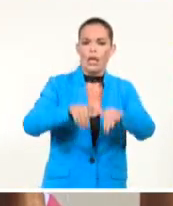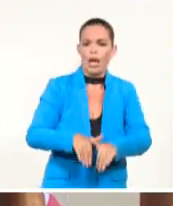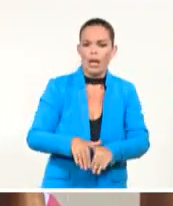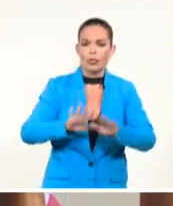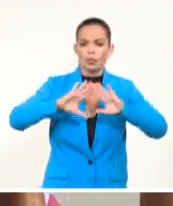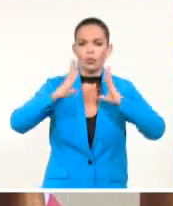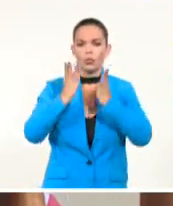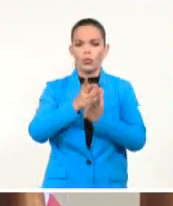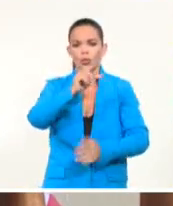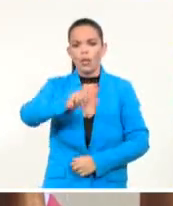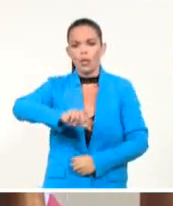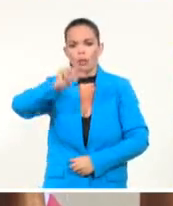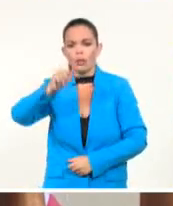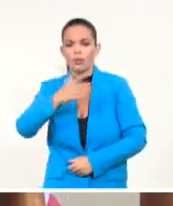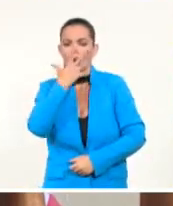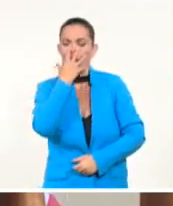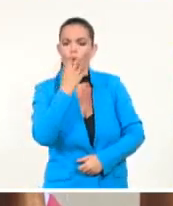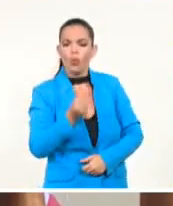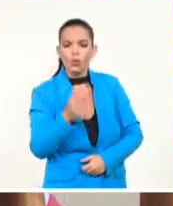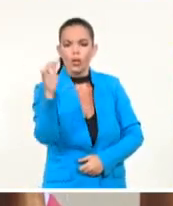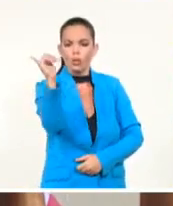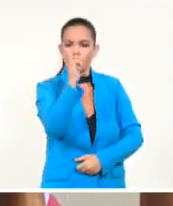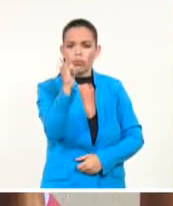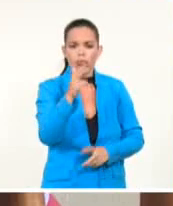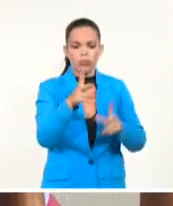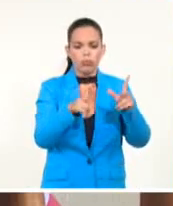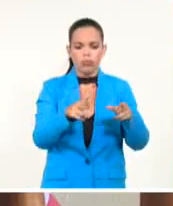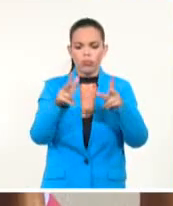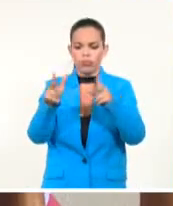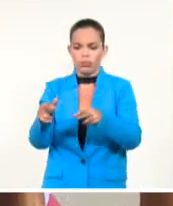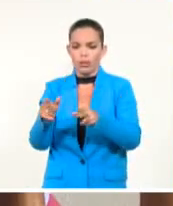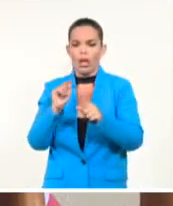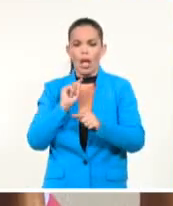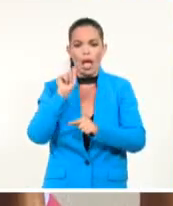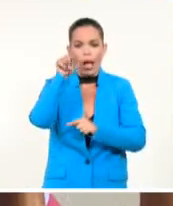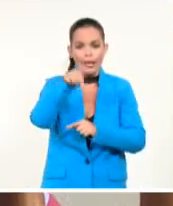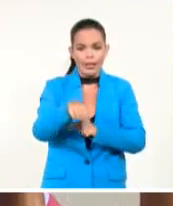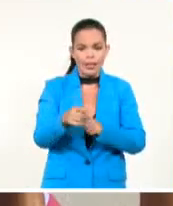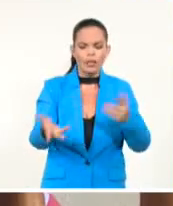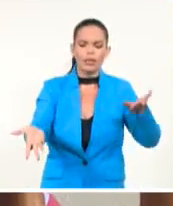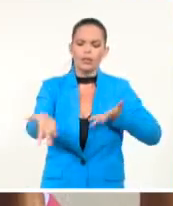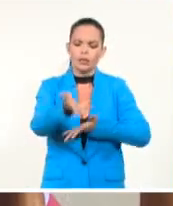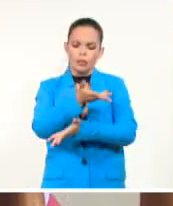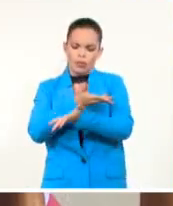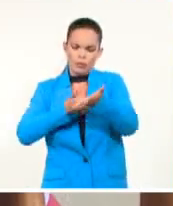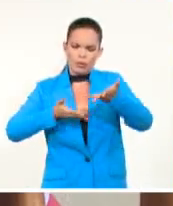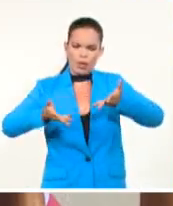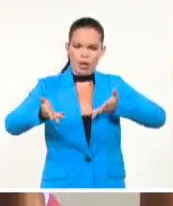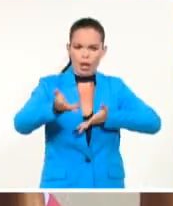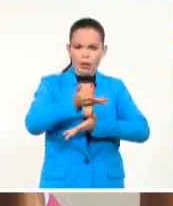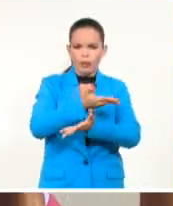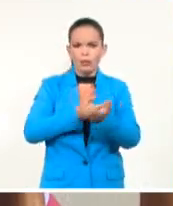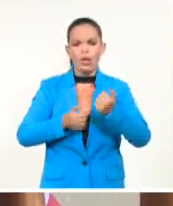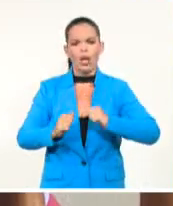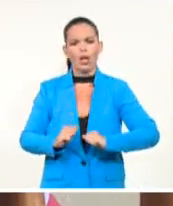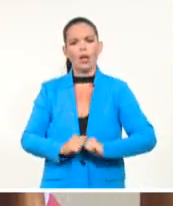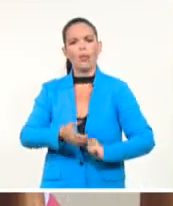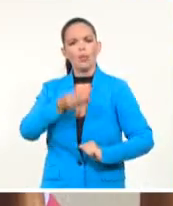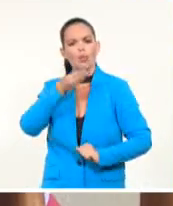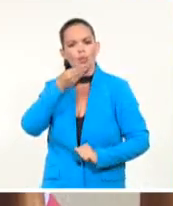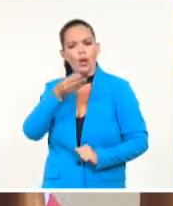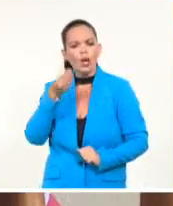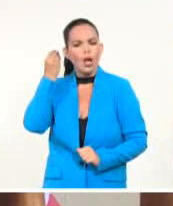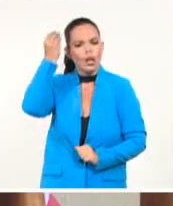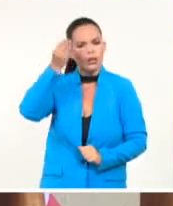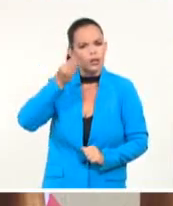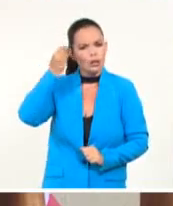amante de la cinematografía, traerlo hacia un espacio precisamente donde tiene la oportunidad de valorar, donde tiene